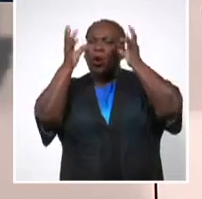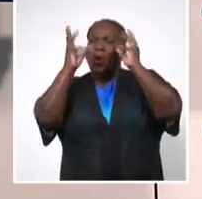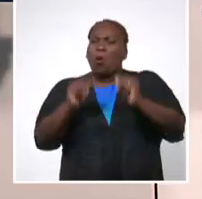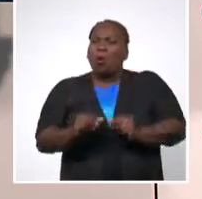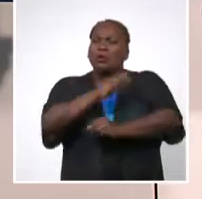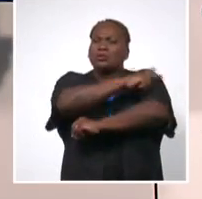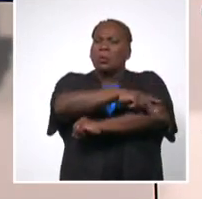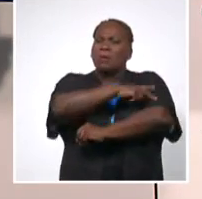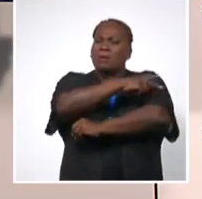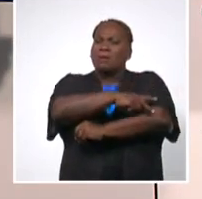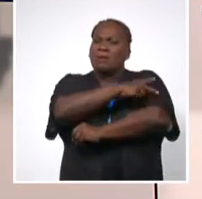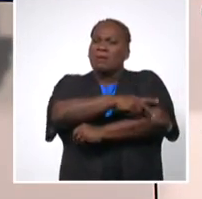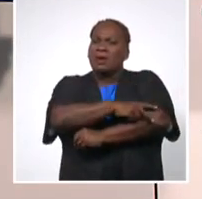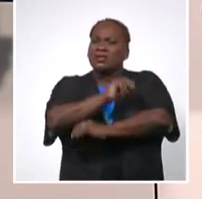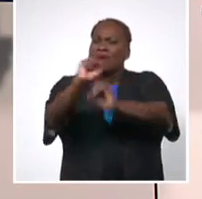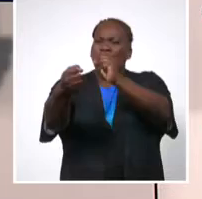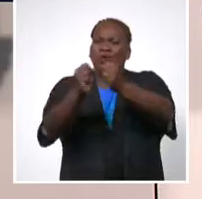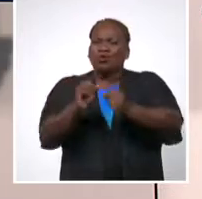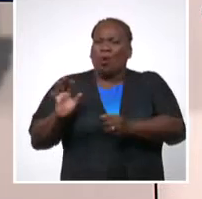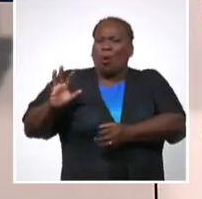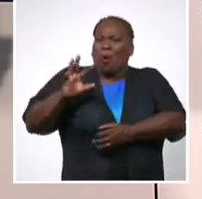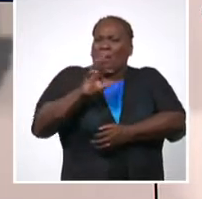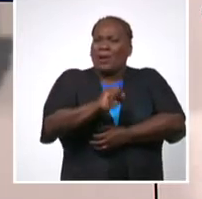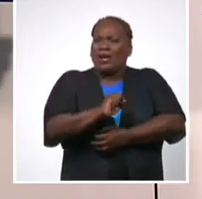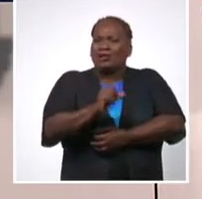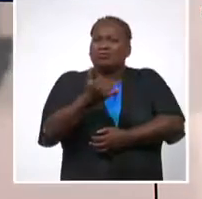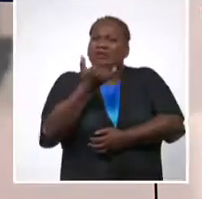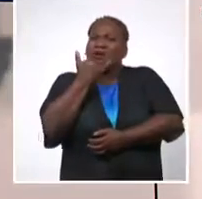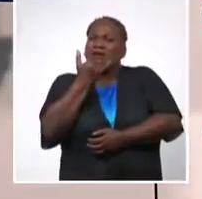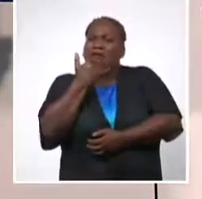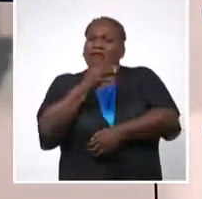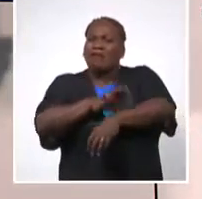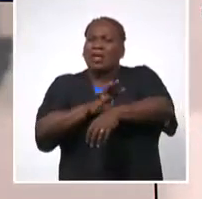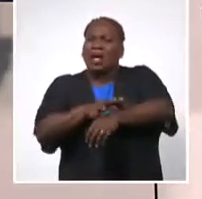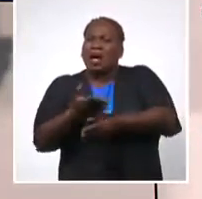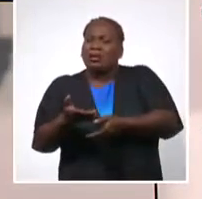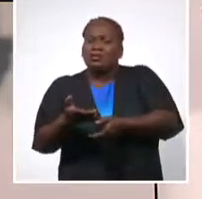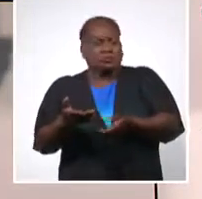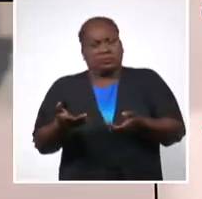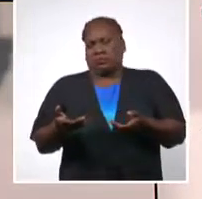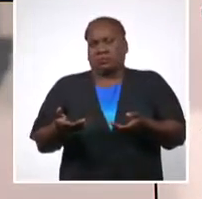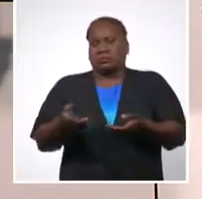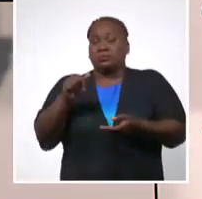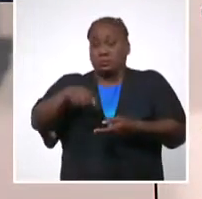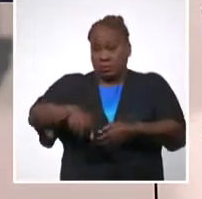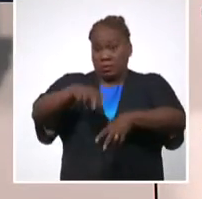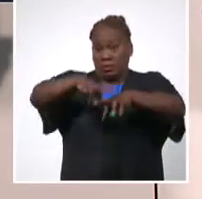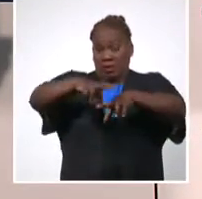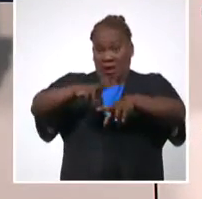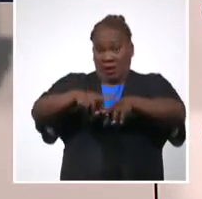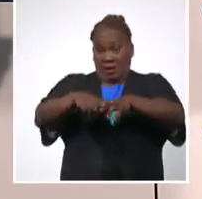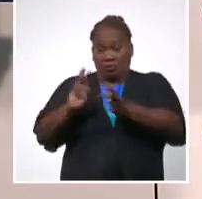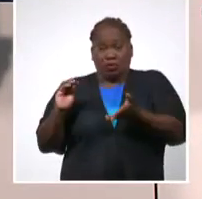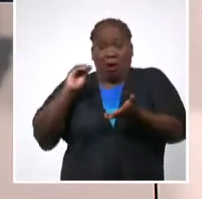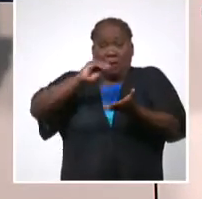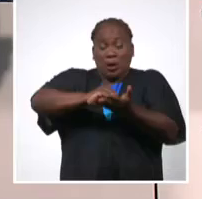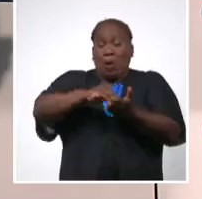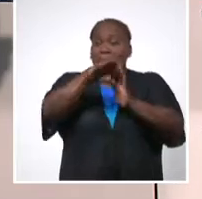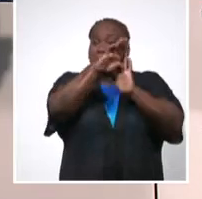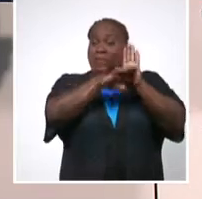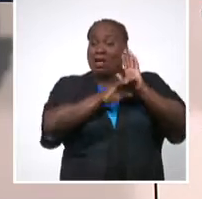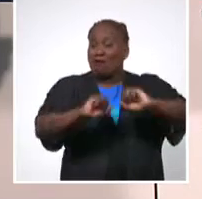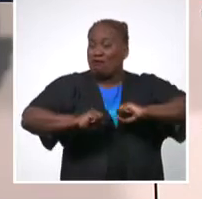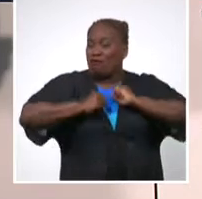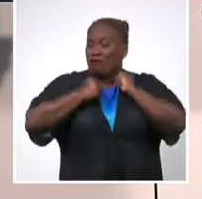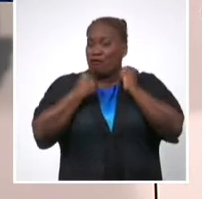tan ansiado estado de control completo de la pandemia? La capital cubana, incluso cuando aplicó en septiembre las medidas más